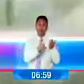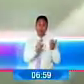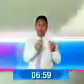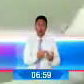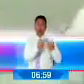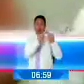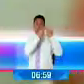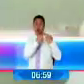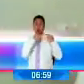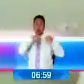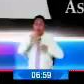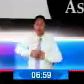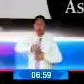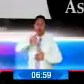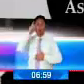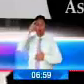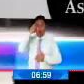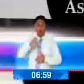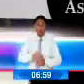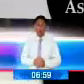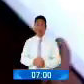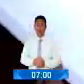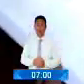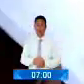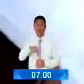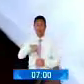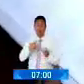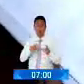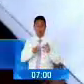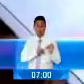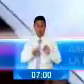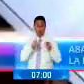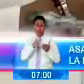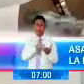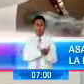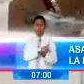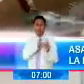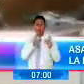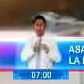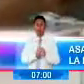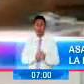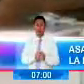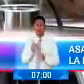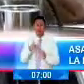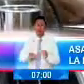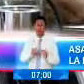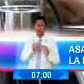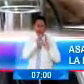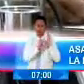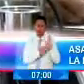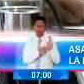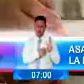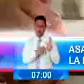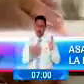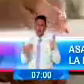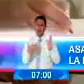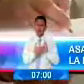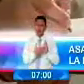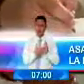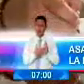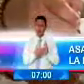potestad exclusiva del Ejecutivo. Y dentro de sus argumentos también se mencionó que el proyecto guardaba varias inconstitucionalidades, las mismas que